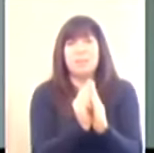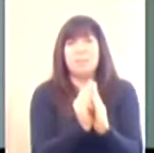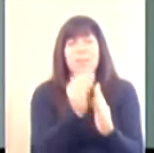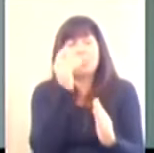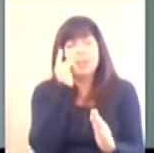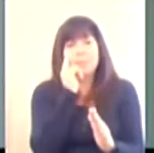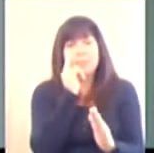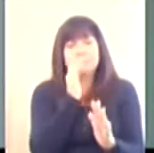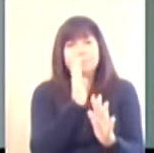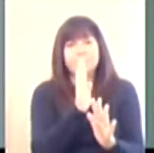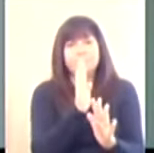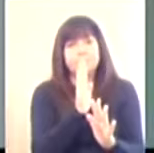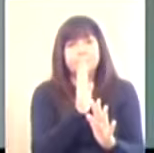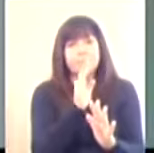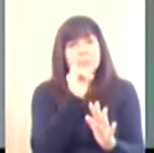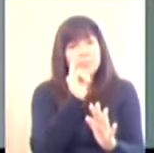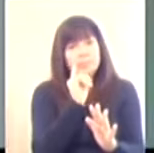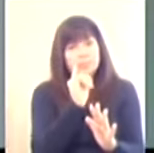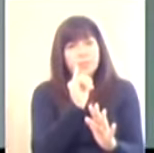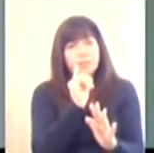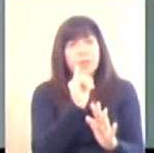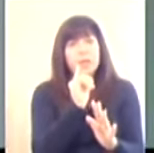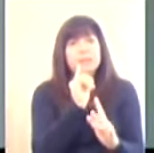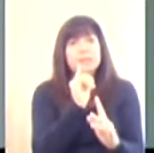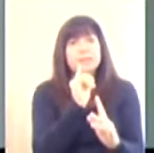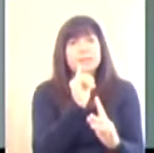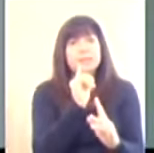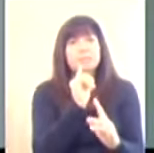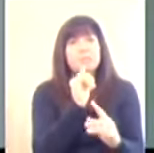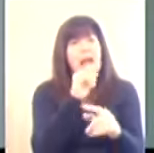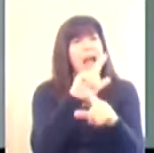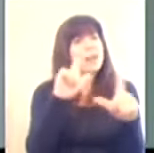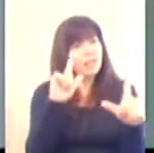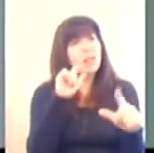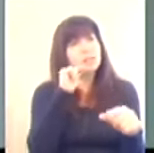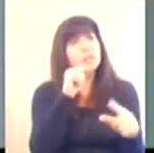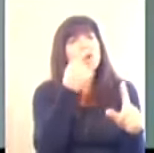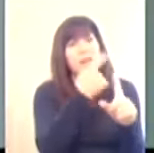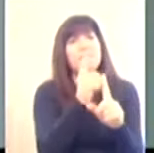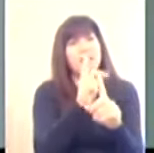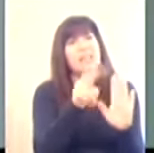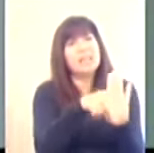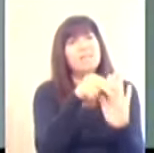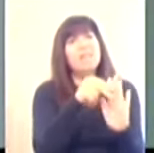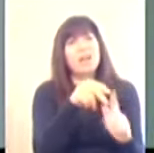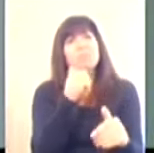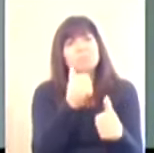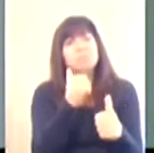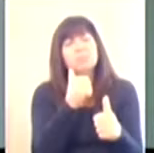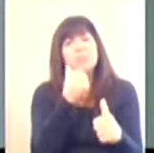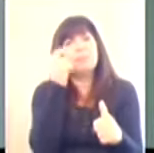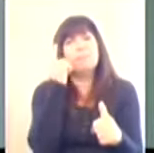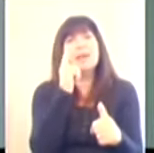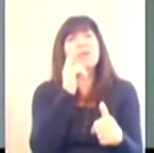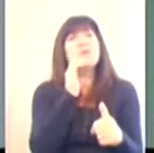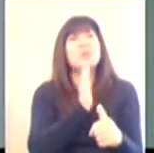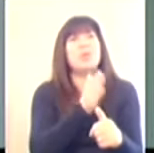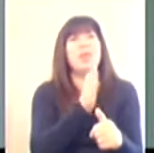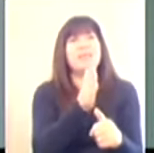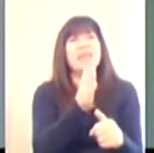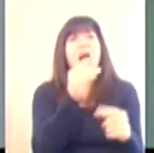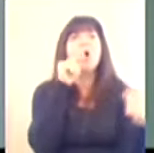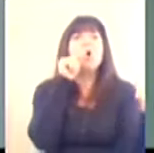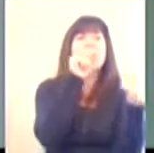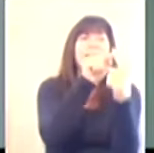poco apuntan a justamente contar con esta como acreditación de distintos niveles, pero no están todavía